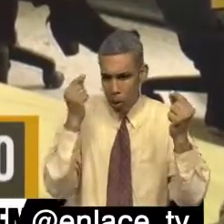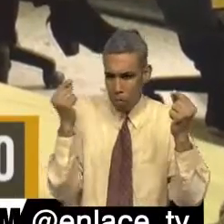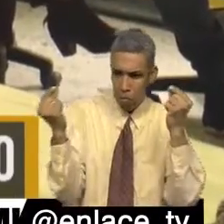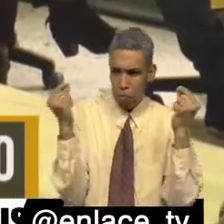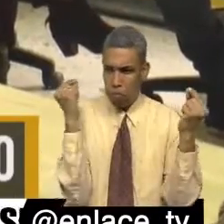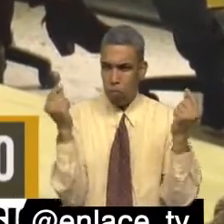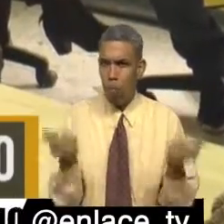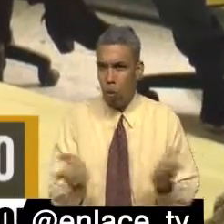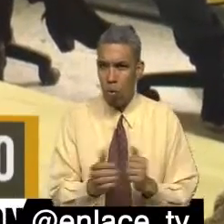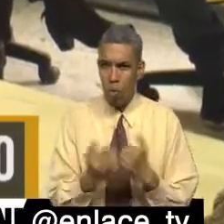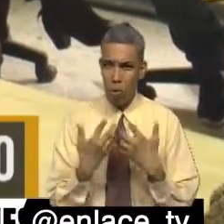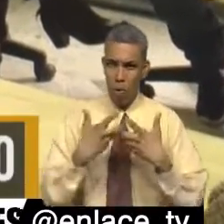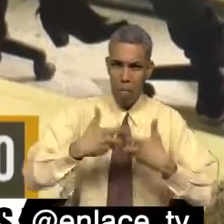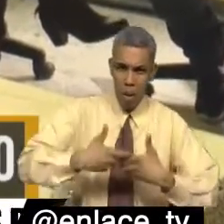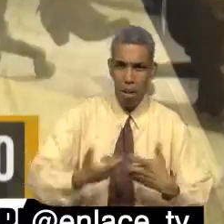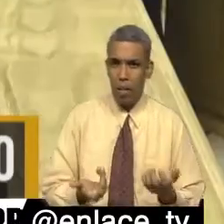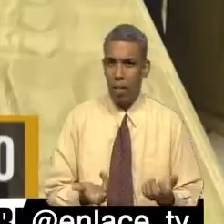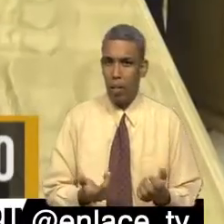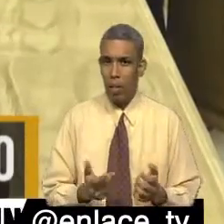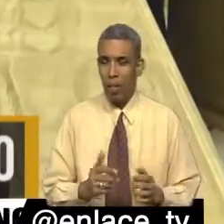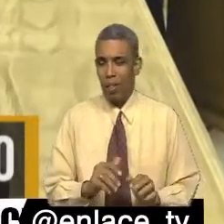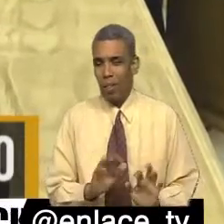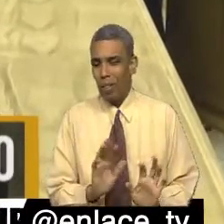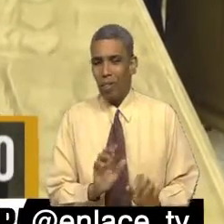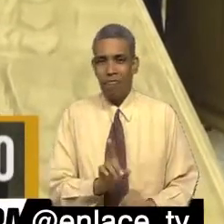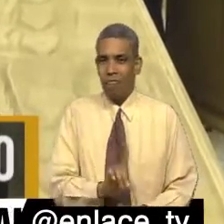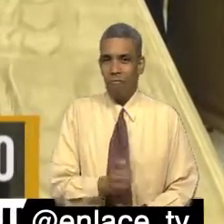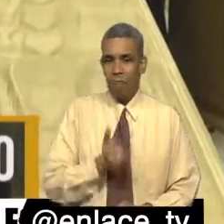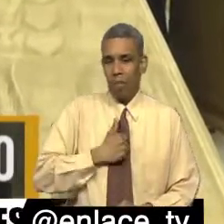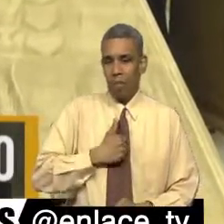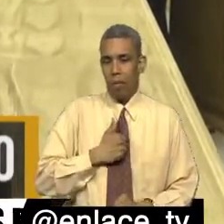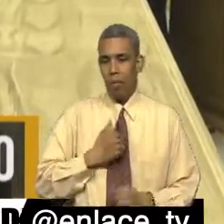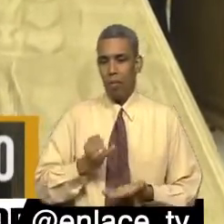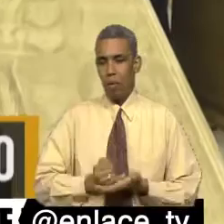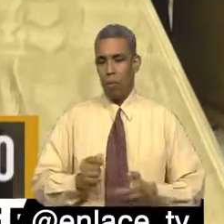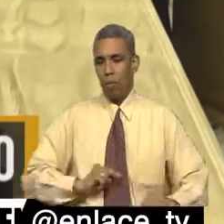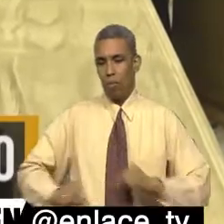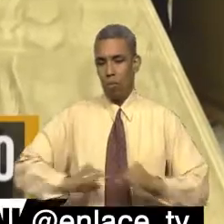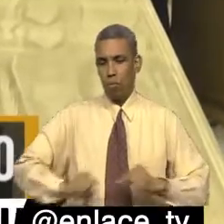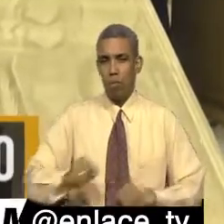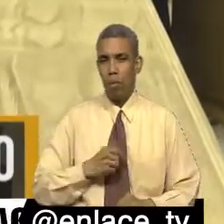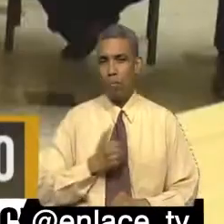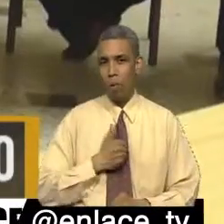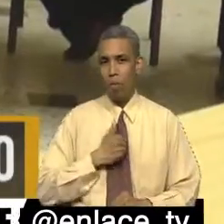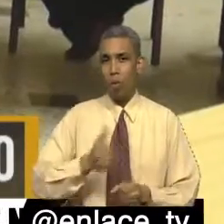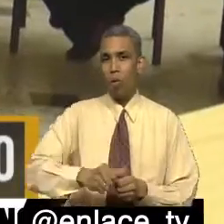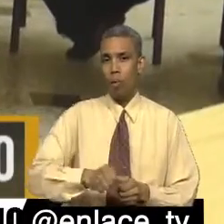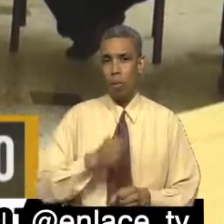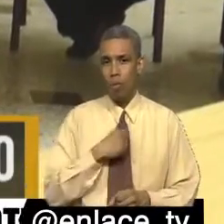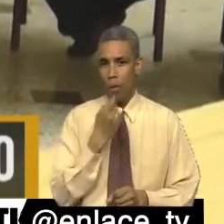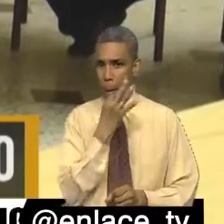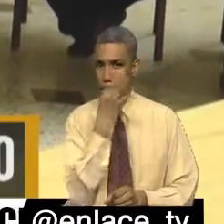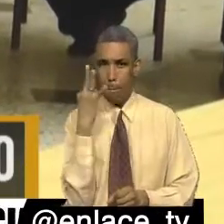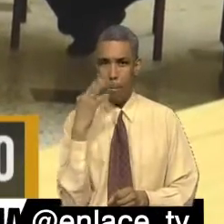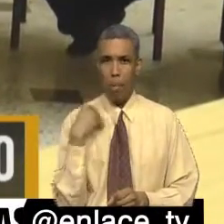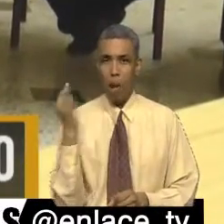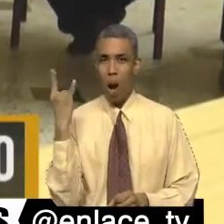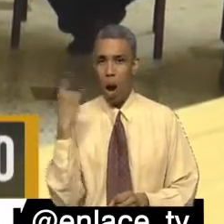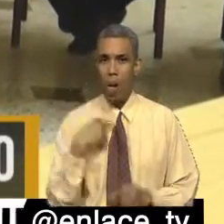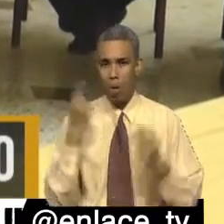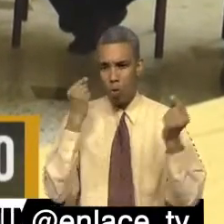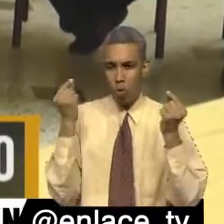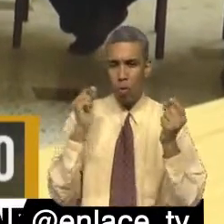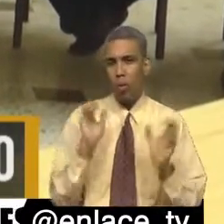desarrollo empresarial, por corresponder este ámbito a la dirección de la Junta Directiva. Asimismo, reiteró su vocación de